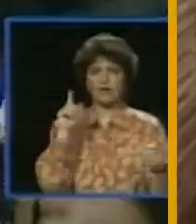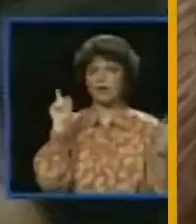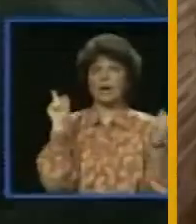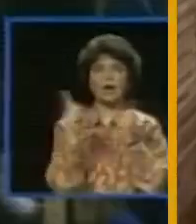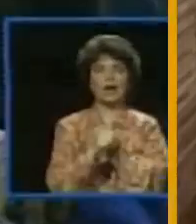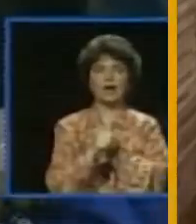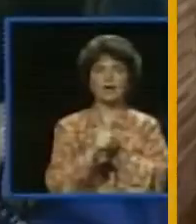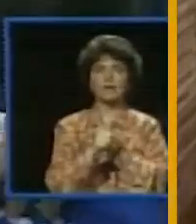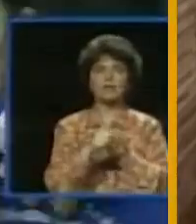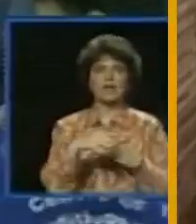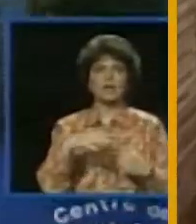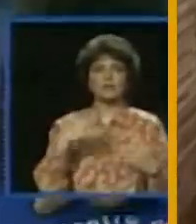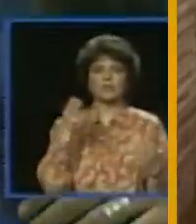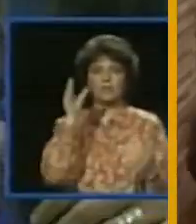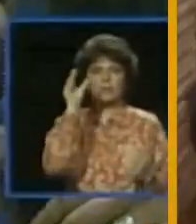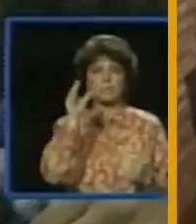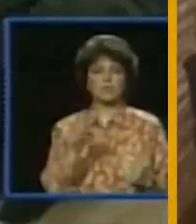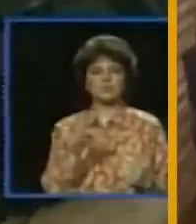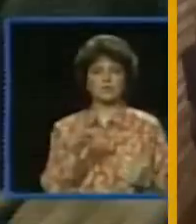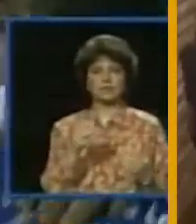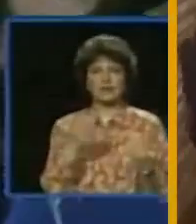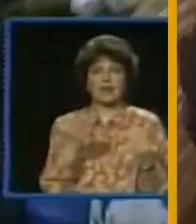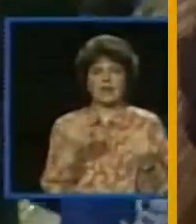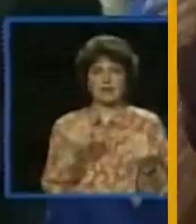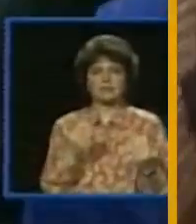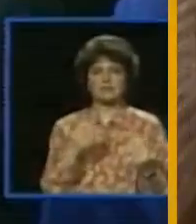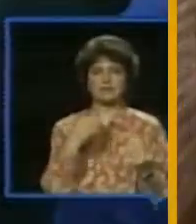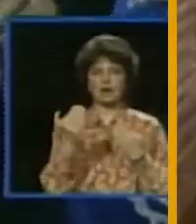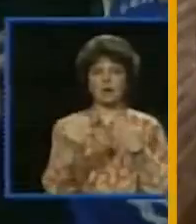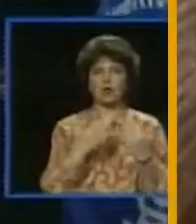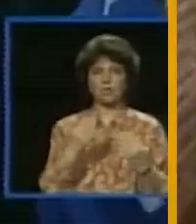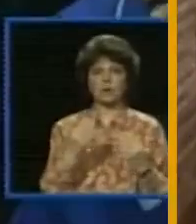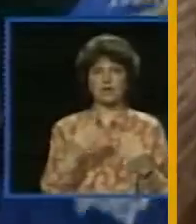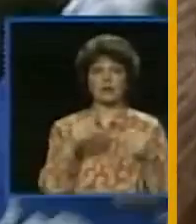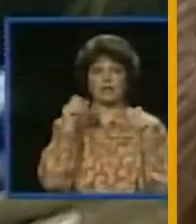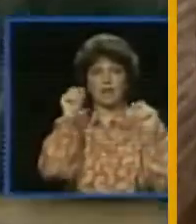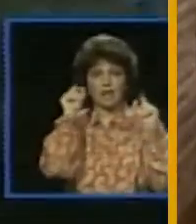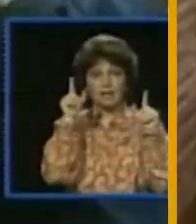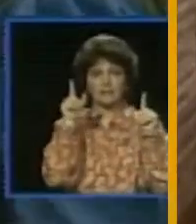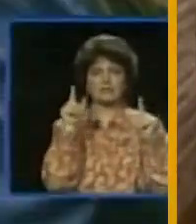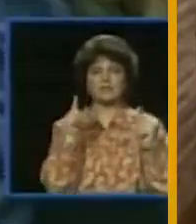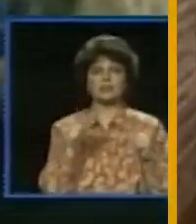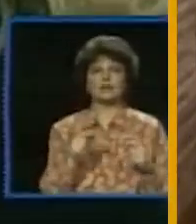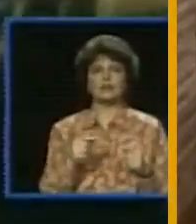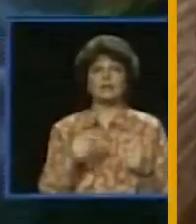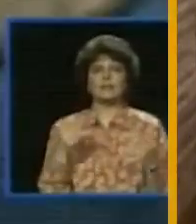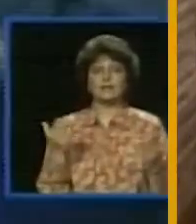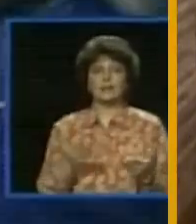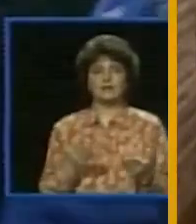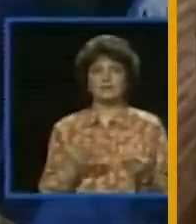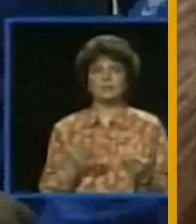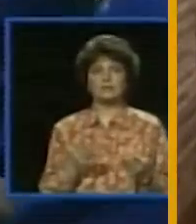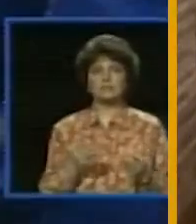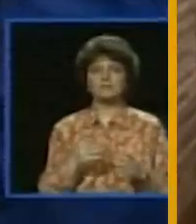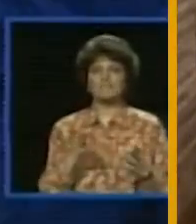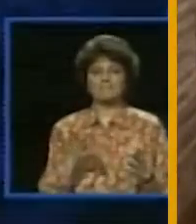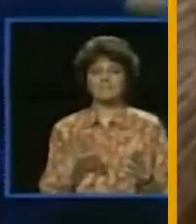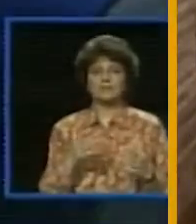y en la palabra. Y la palabra, por Dios, que nos aleja tantas veces, la